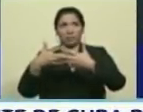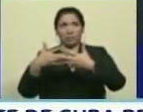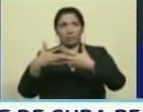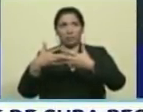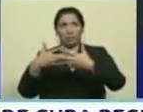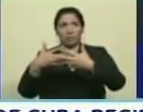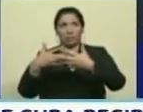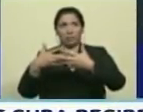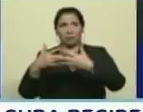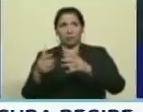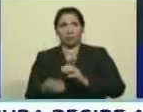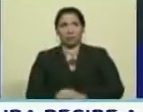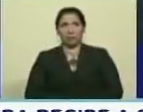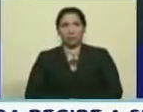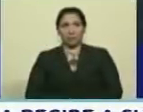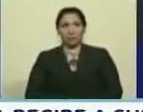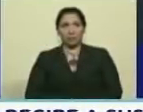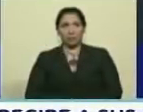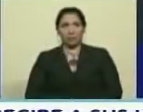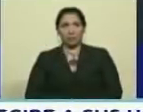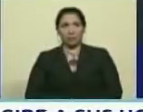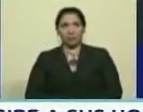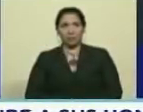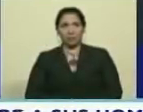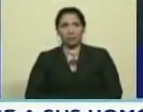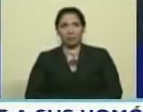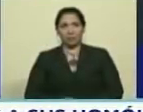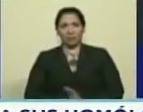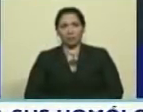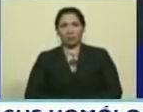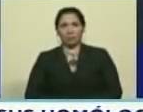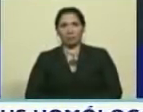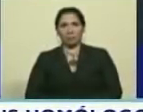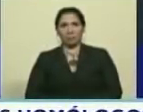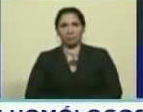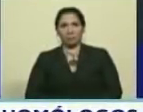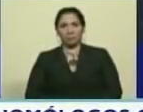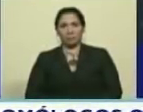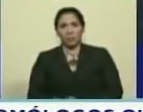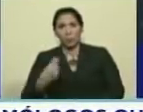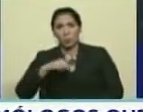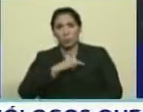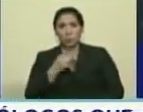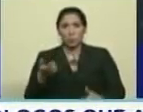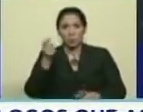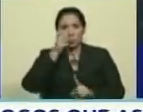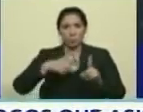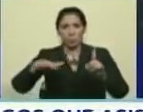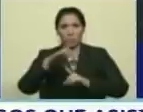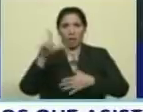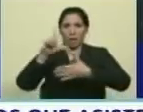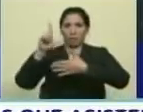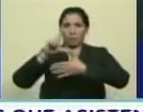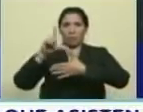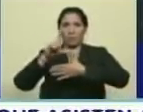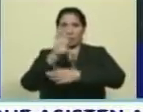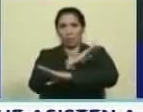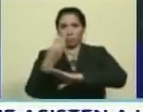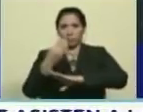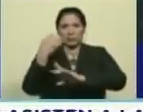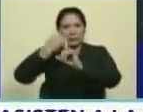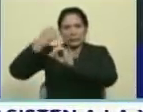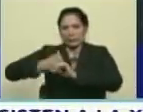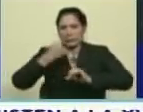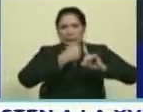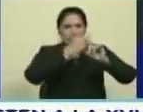liberación, de independencia, de felicidad compartida de nuestros pueblos latinoamericanos y caribeños. Una zona en disputa, intensa